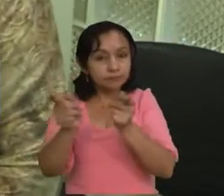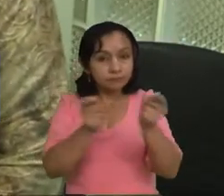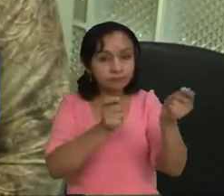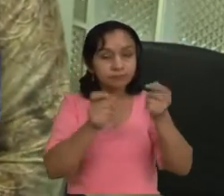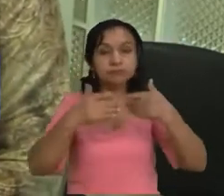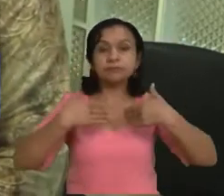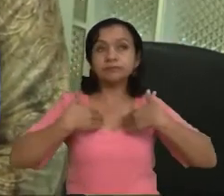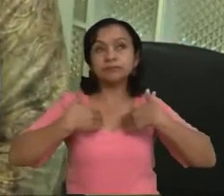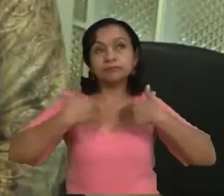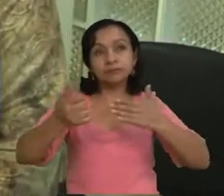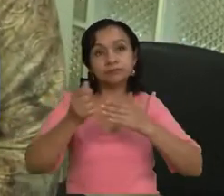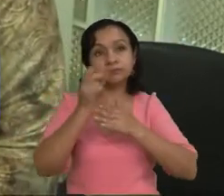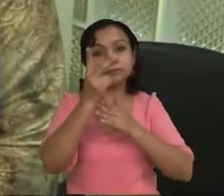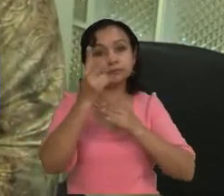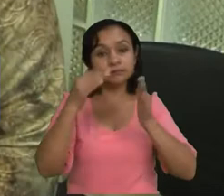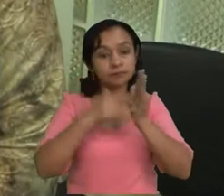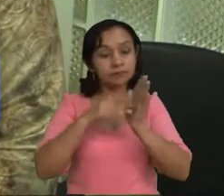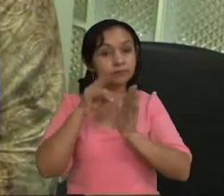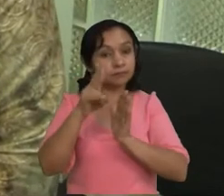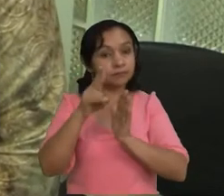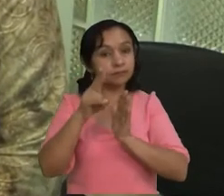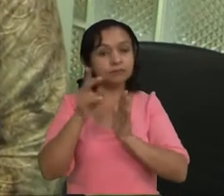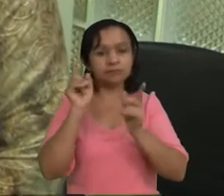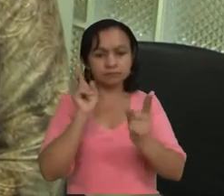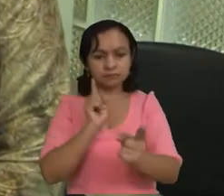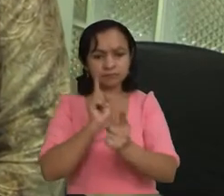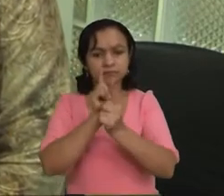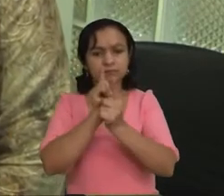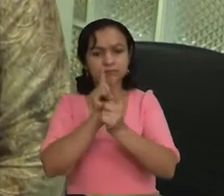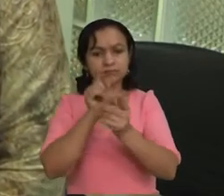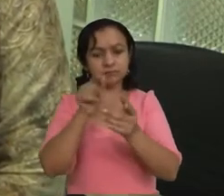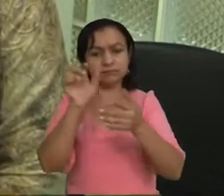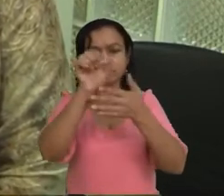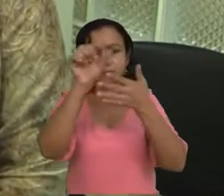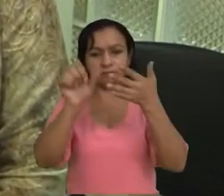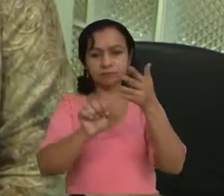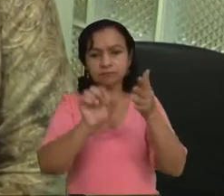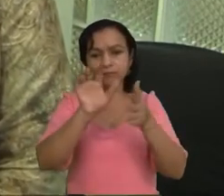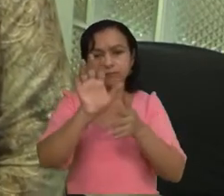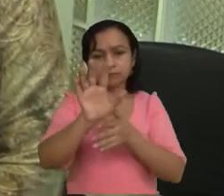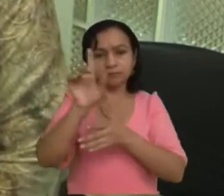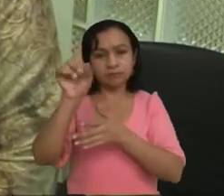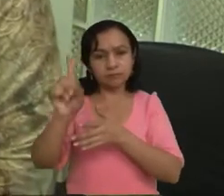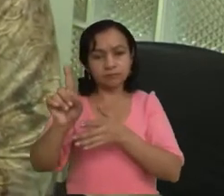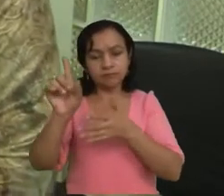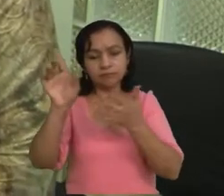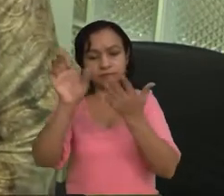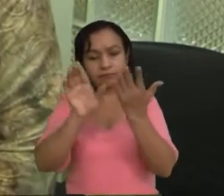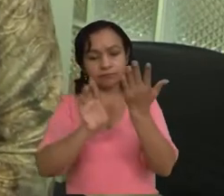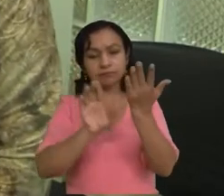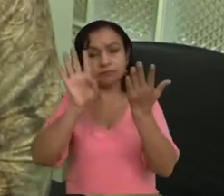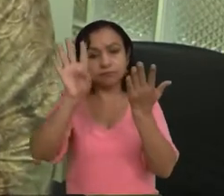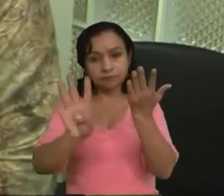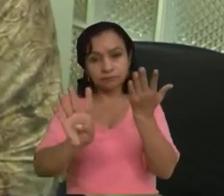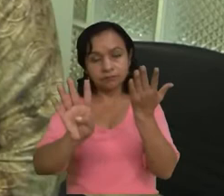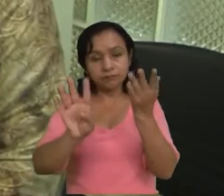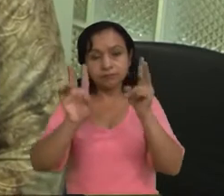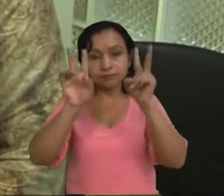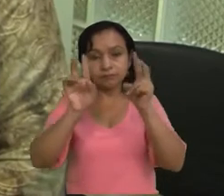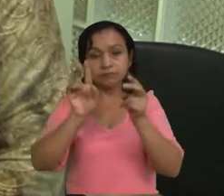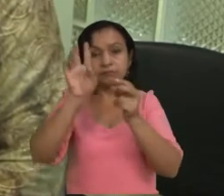salud desde el 2002, nos encontrábamos que el artículo 51 del capítulo 4, del título